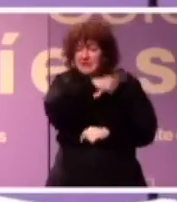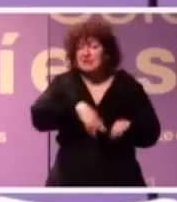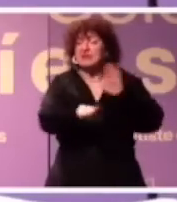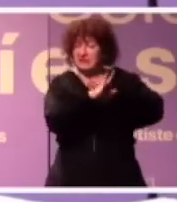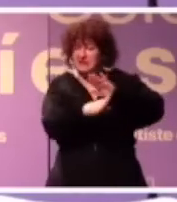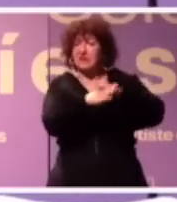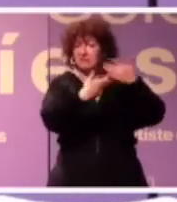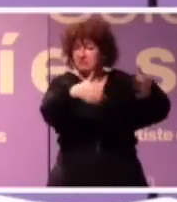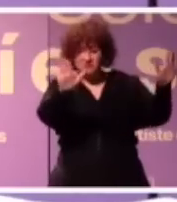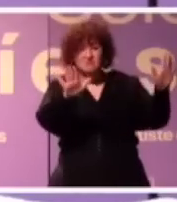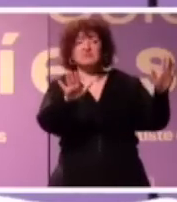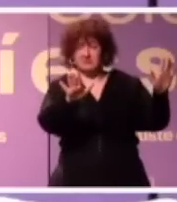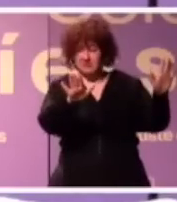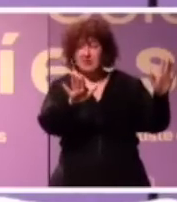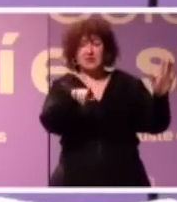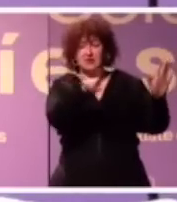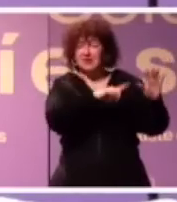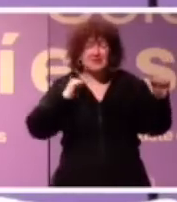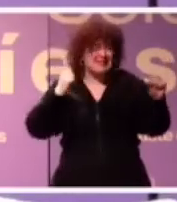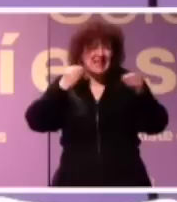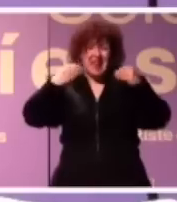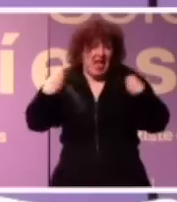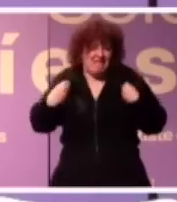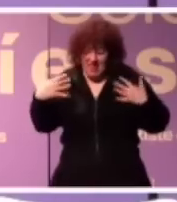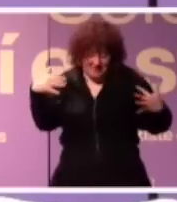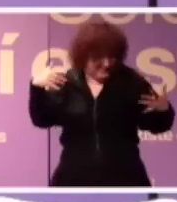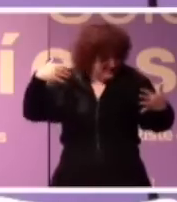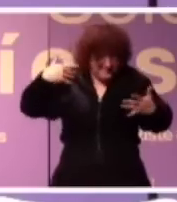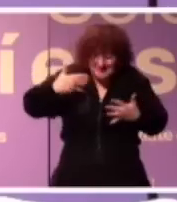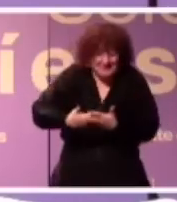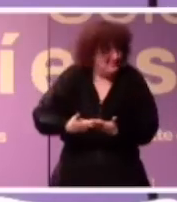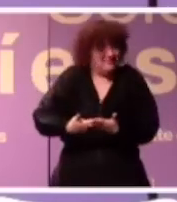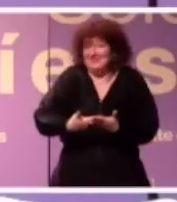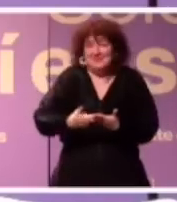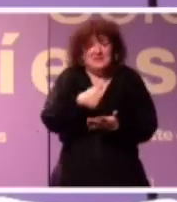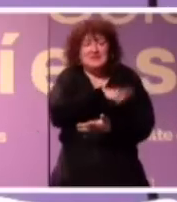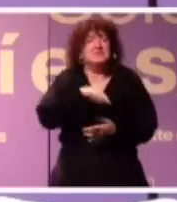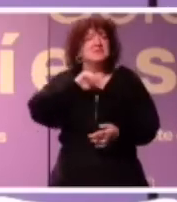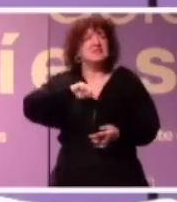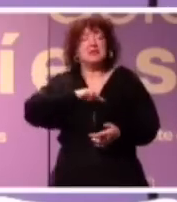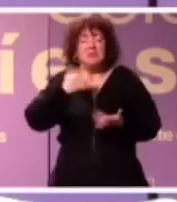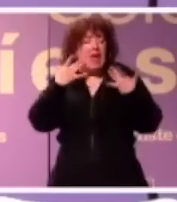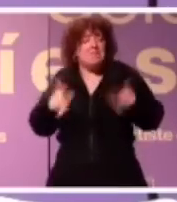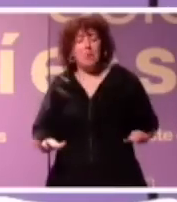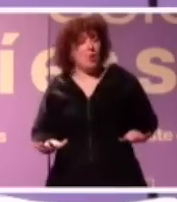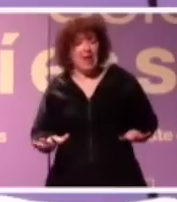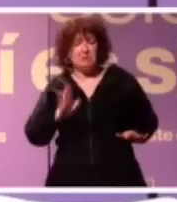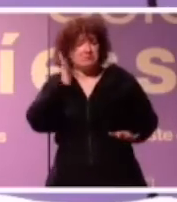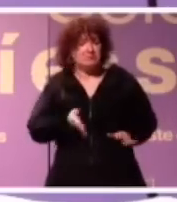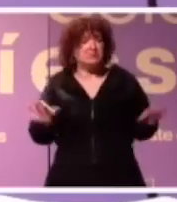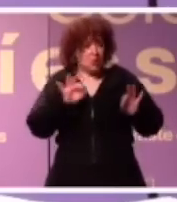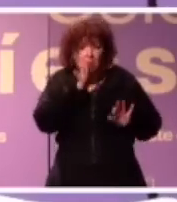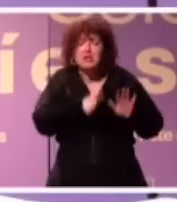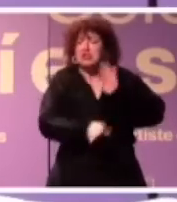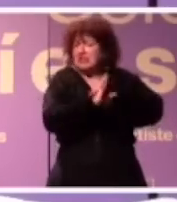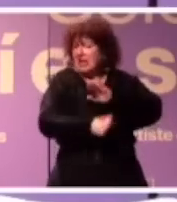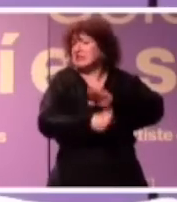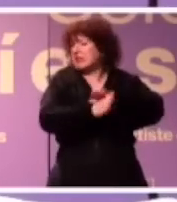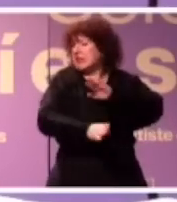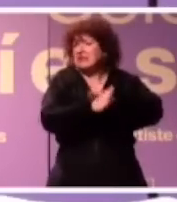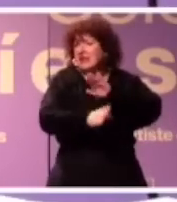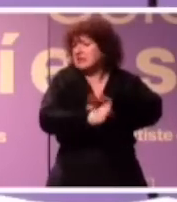que de verdad han aprendido a lo largo de toda la vida que es impune y por eso siguen haciéndolo